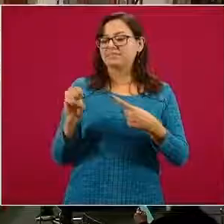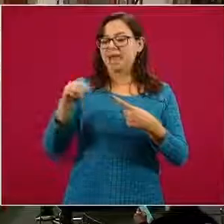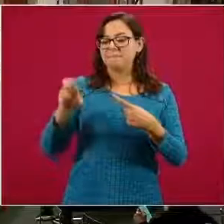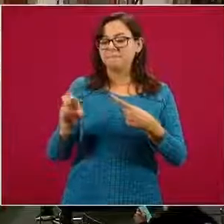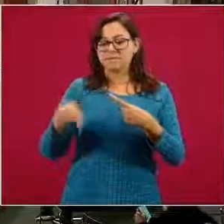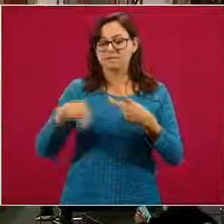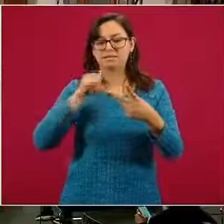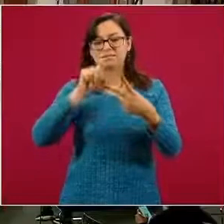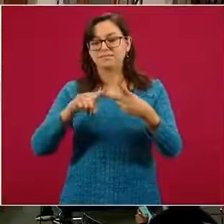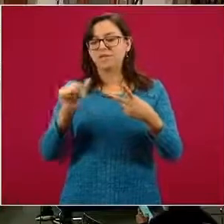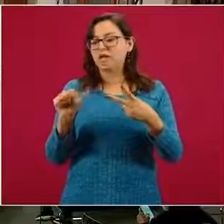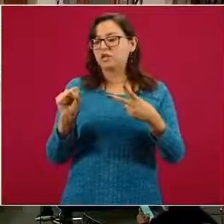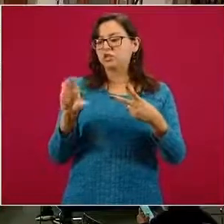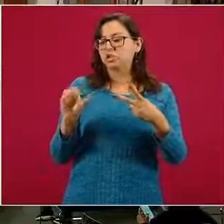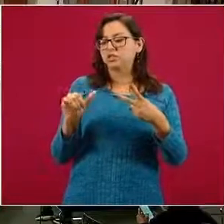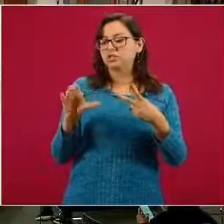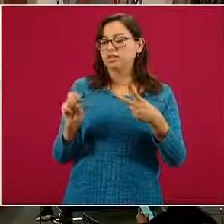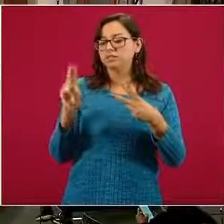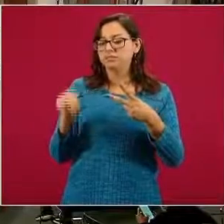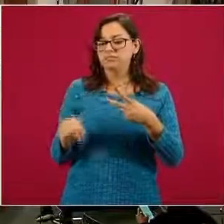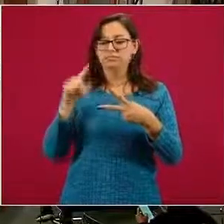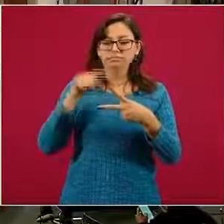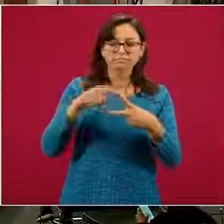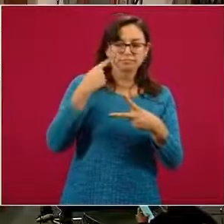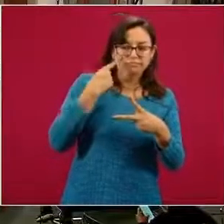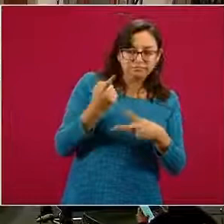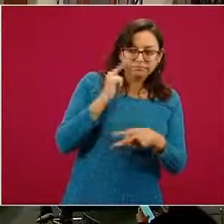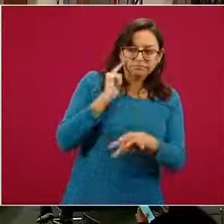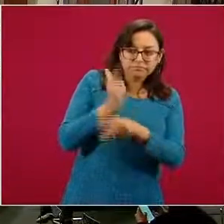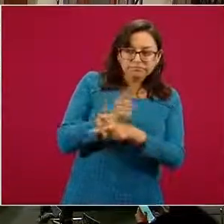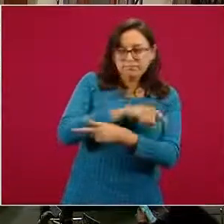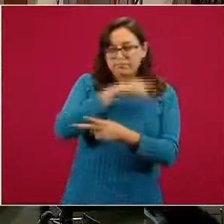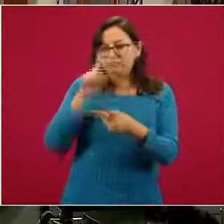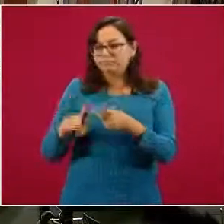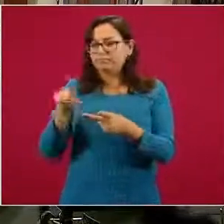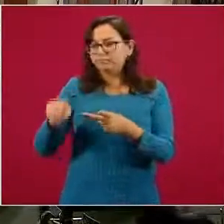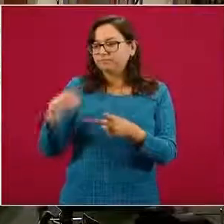tenemos a nivel nacional. Muchas gracias, doctora Lumía.